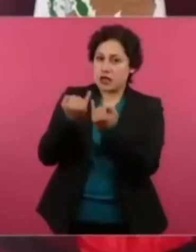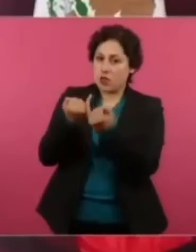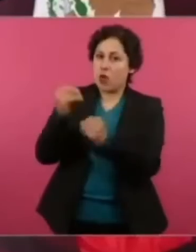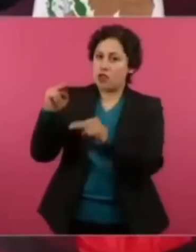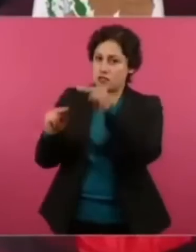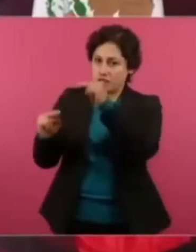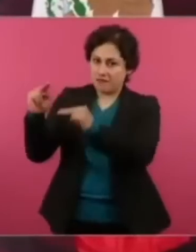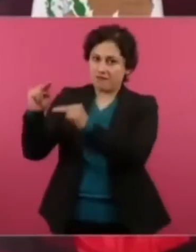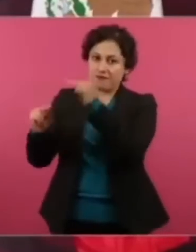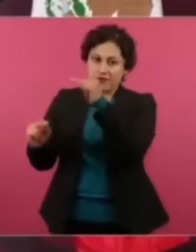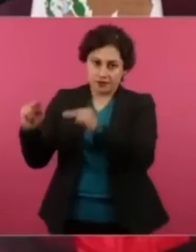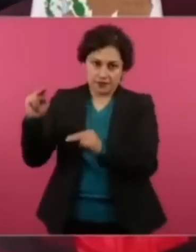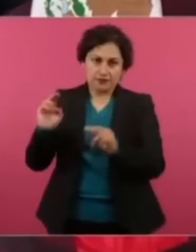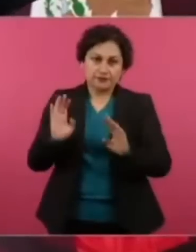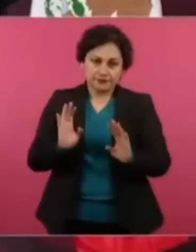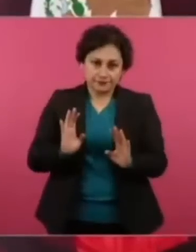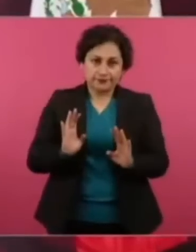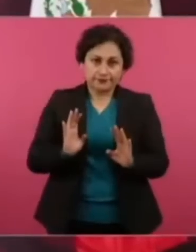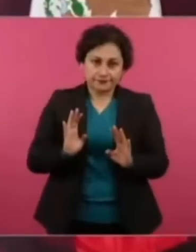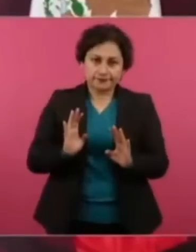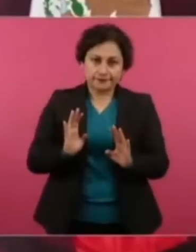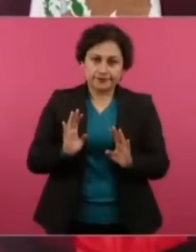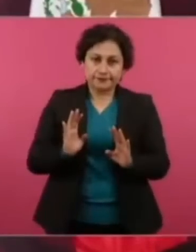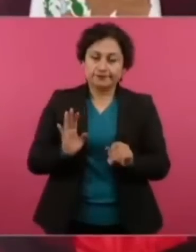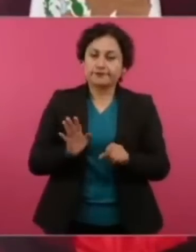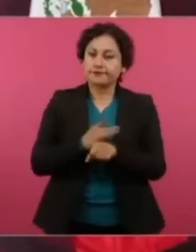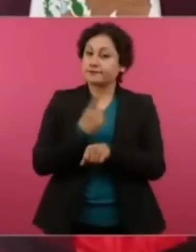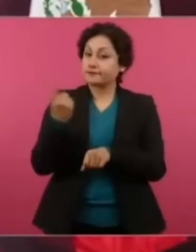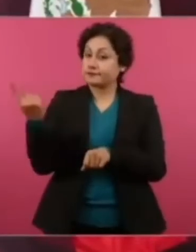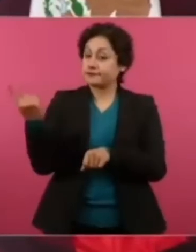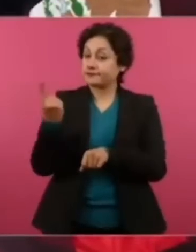porque pues hay 20